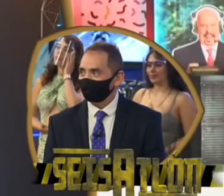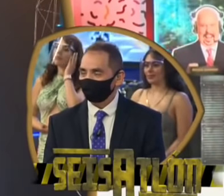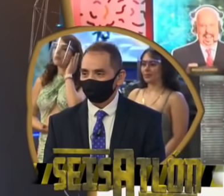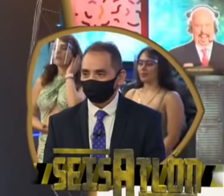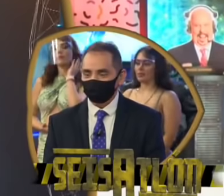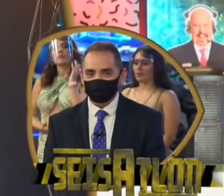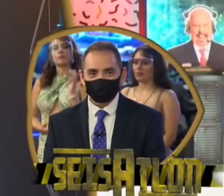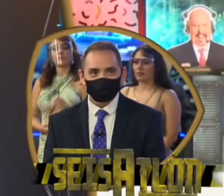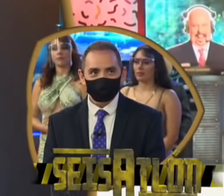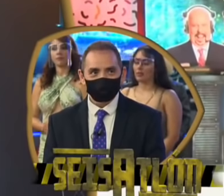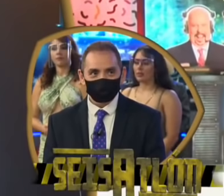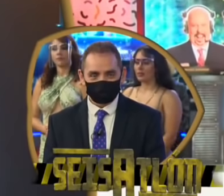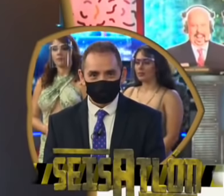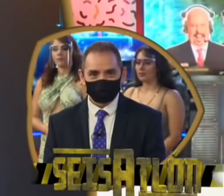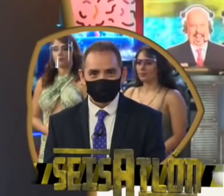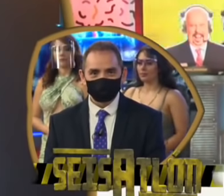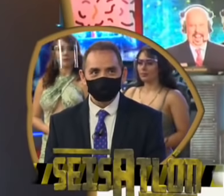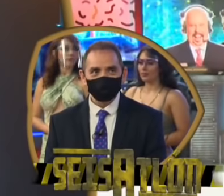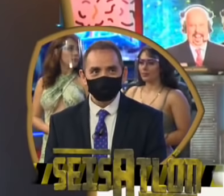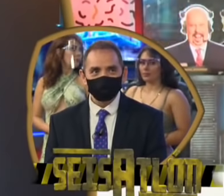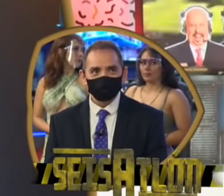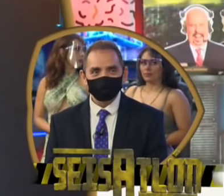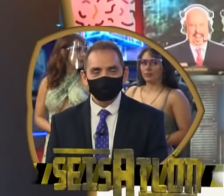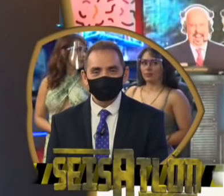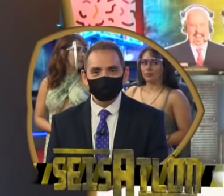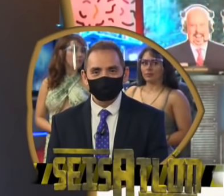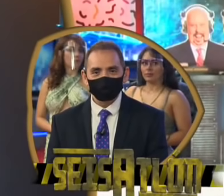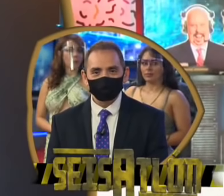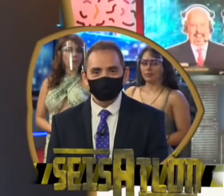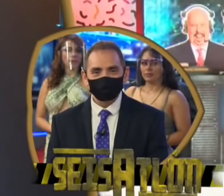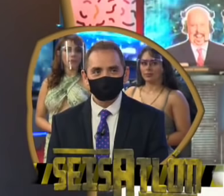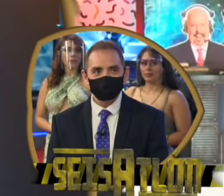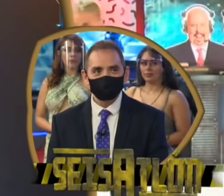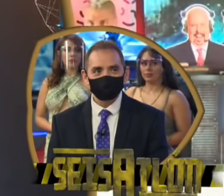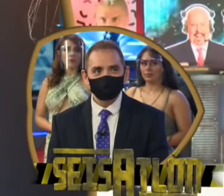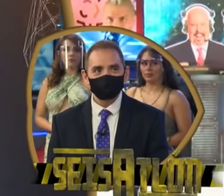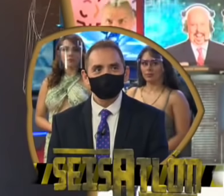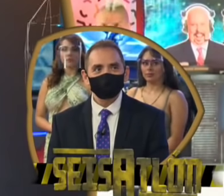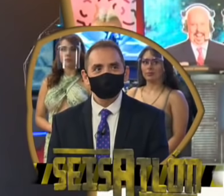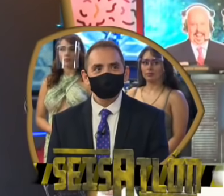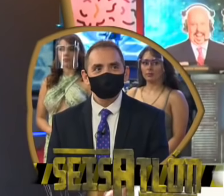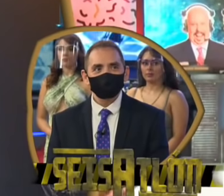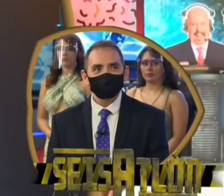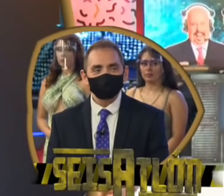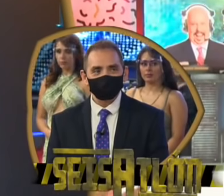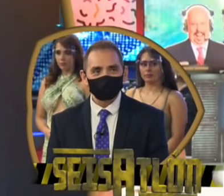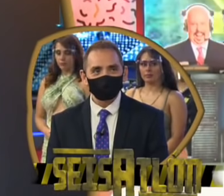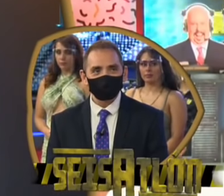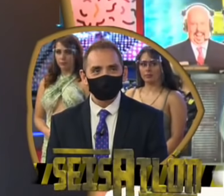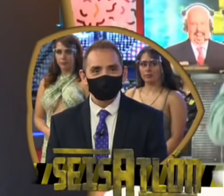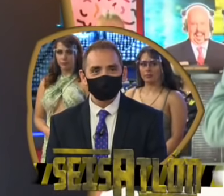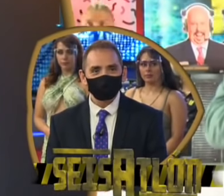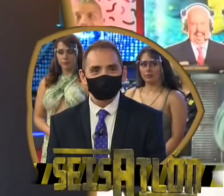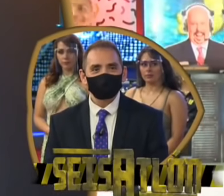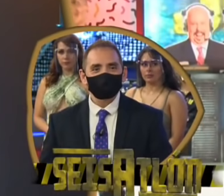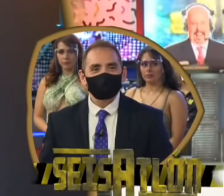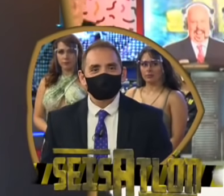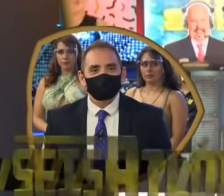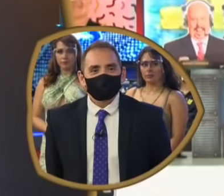que van a ser las diferentes pruebas que van a tener nuestro talento. Y bueno, va a ser algo